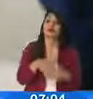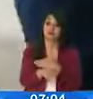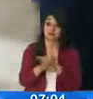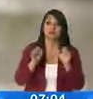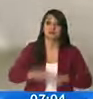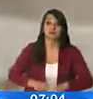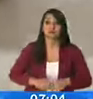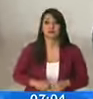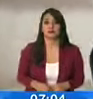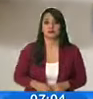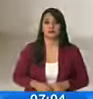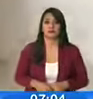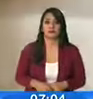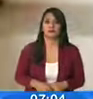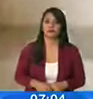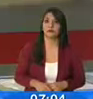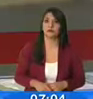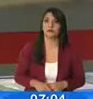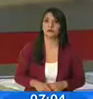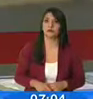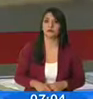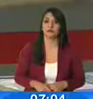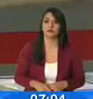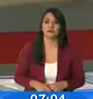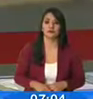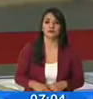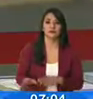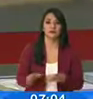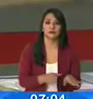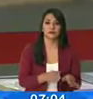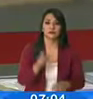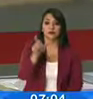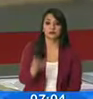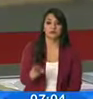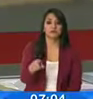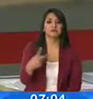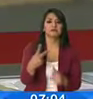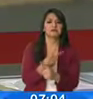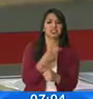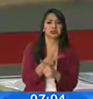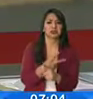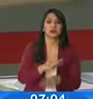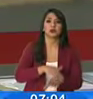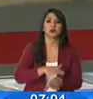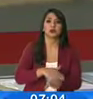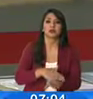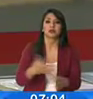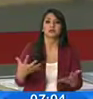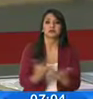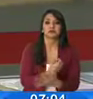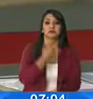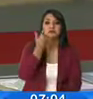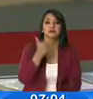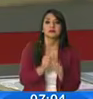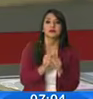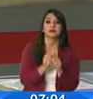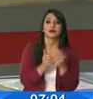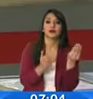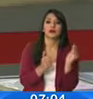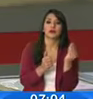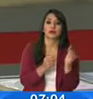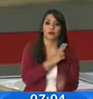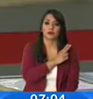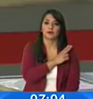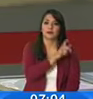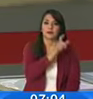informó Charlie Pisa. Detienen a un presunto delincuente acusado de haberle arrebatado un teléfono celular a una joven